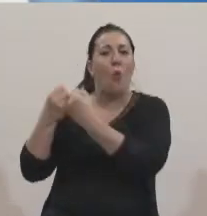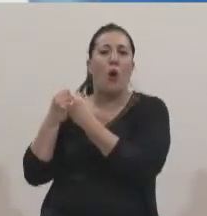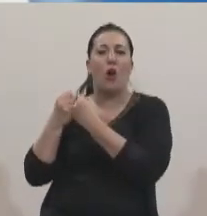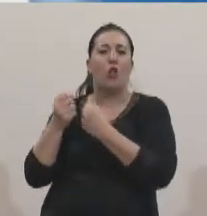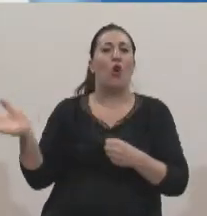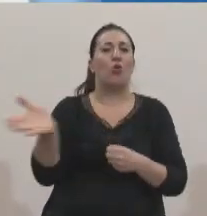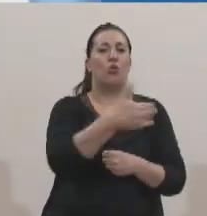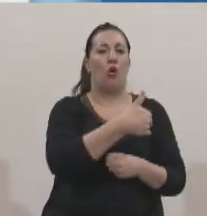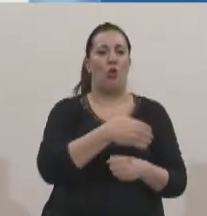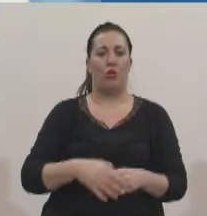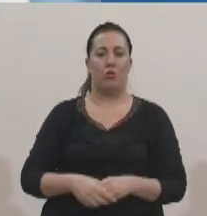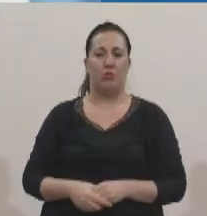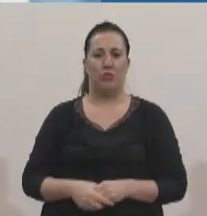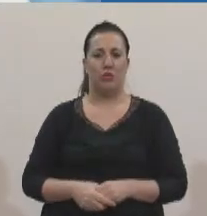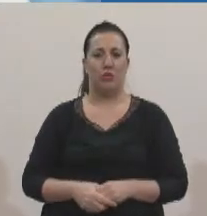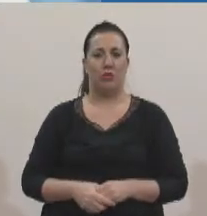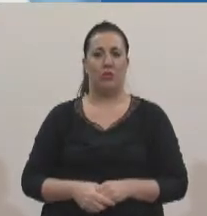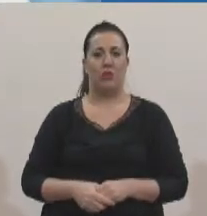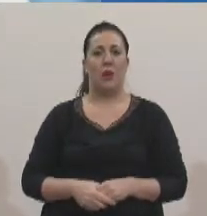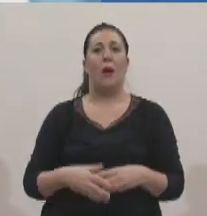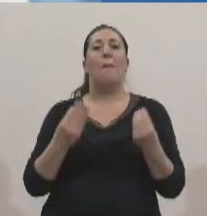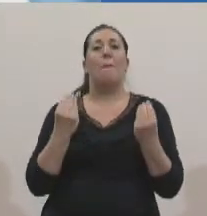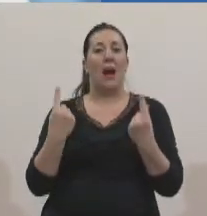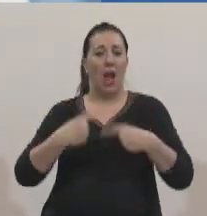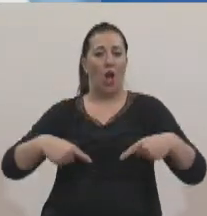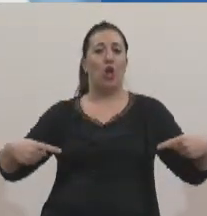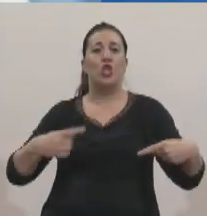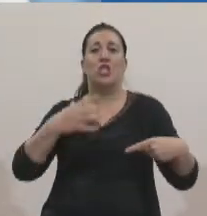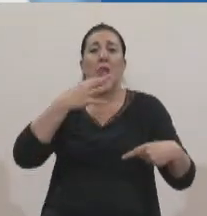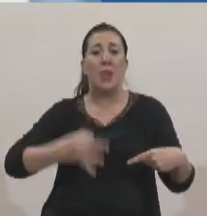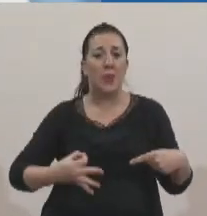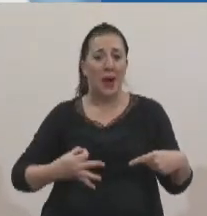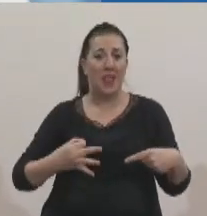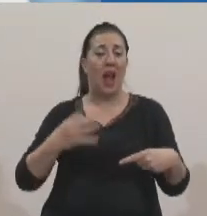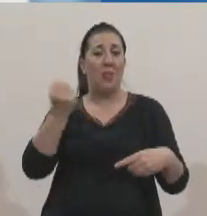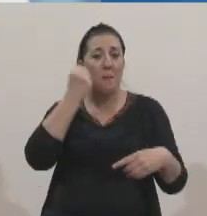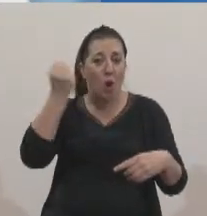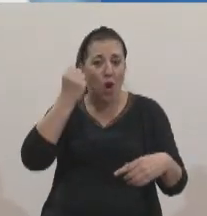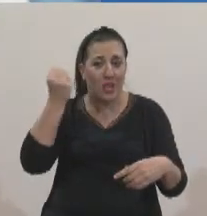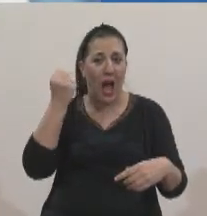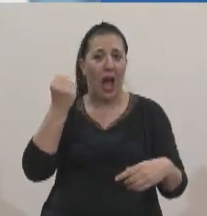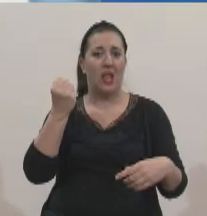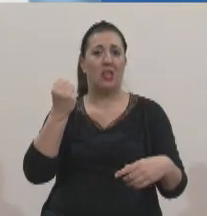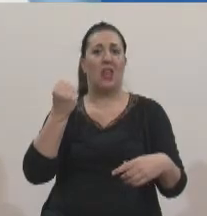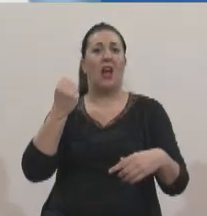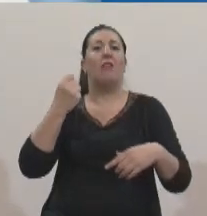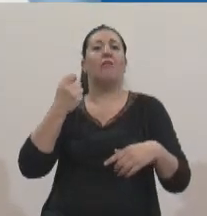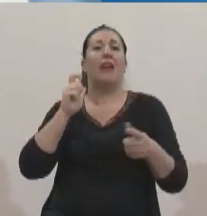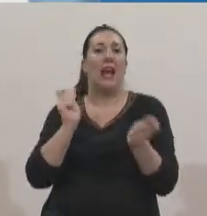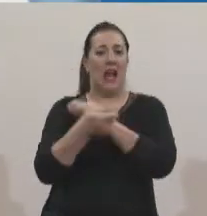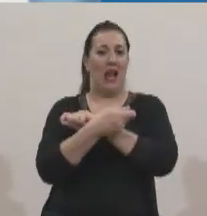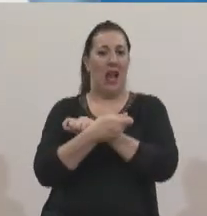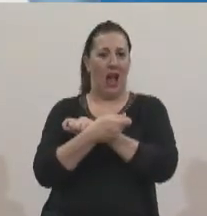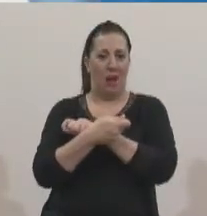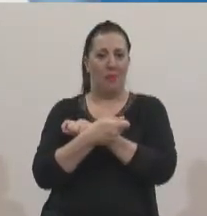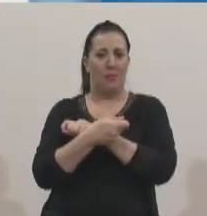los sectores implicados para que las cuestiones verdaderamente trascendentales y revolucionarias, como